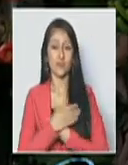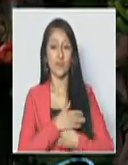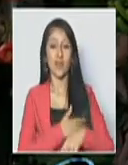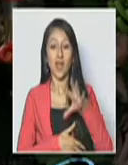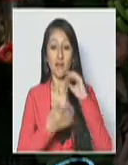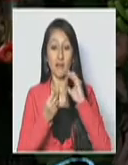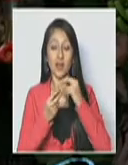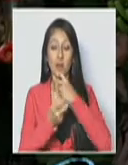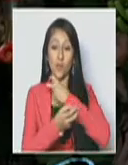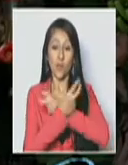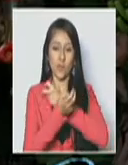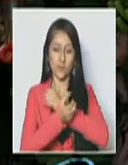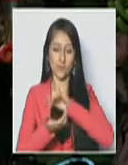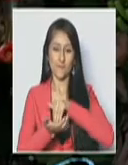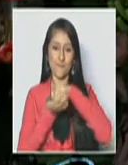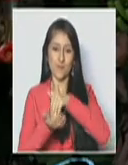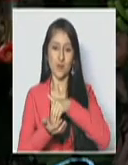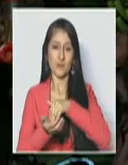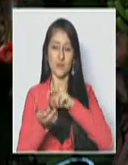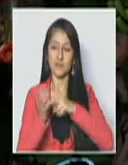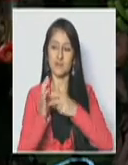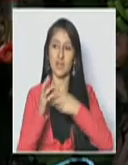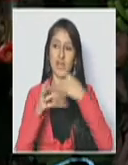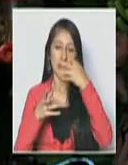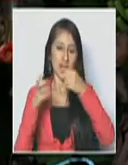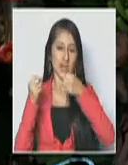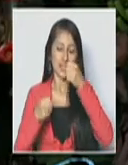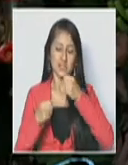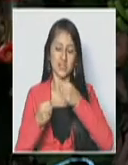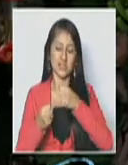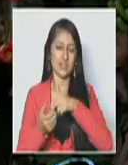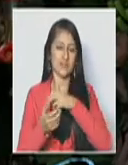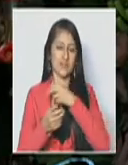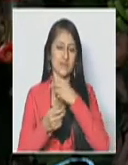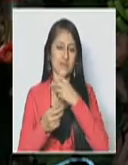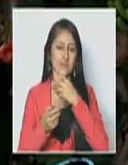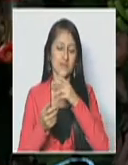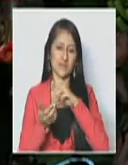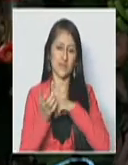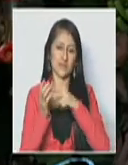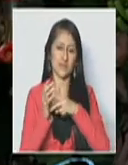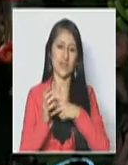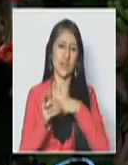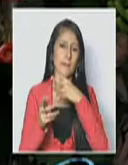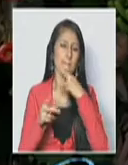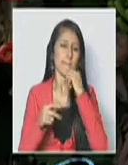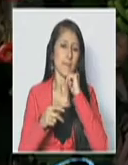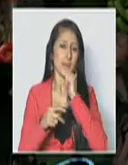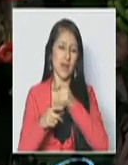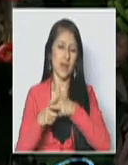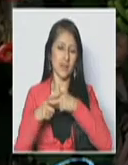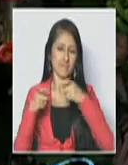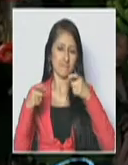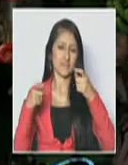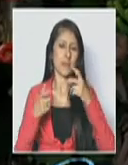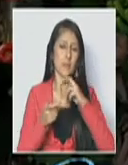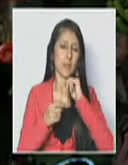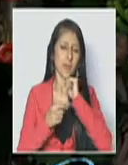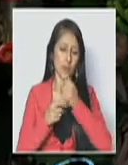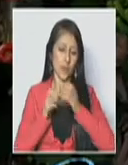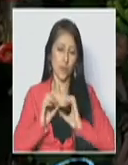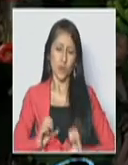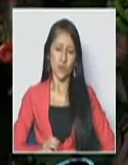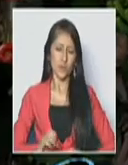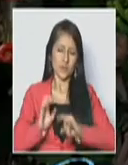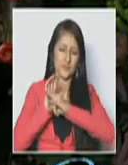calcio en el cuerpo este es un calcio muy grande que da placas en las arterias que da cálculos que el